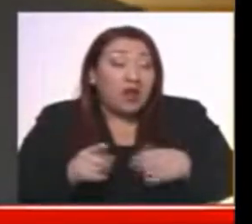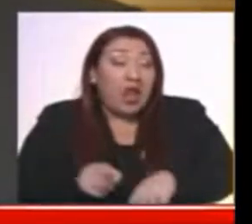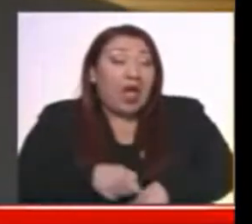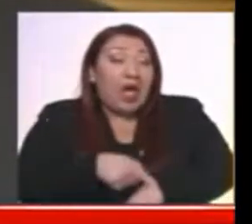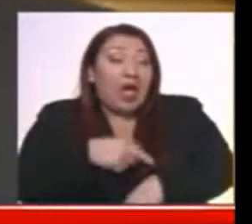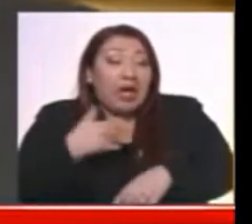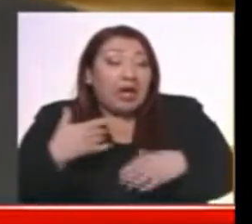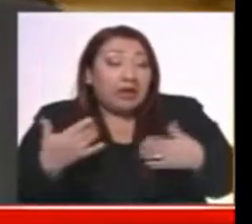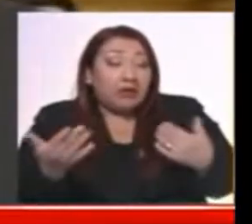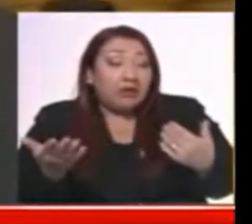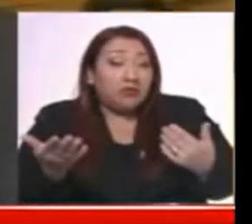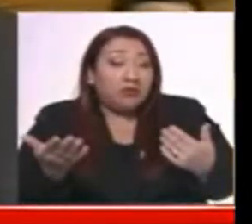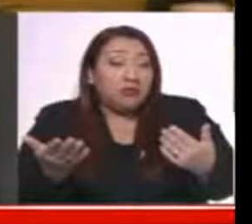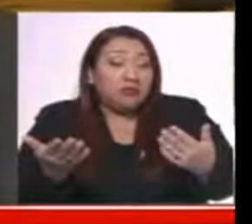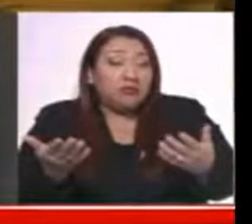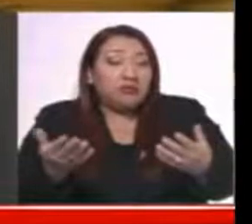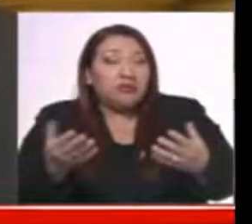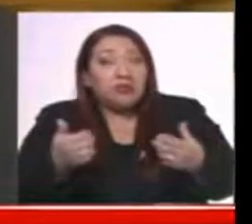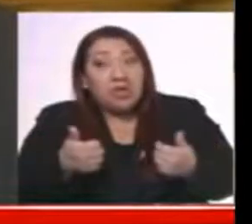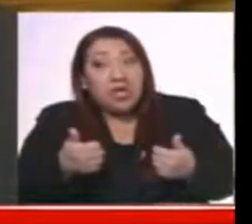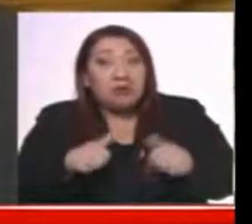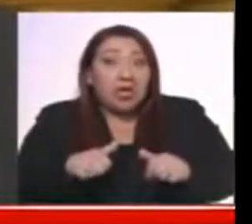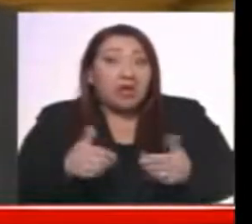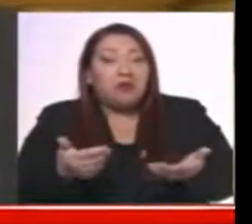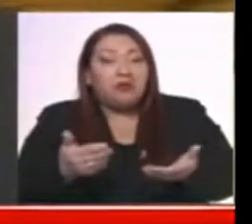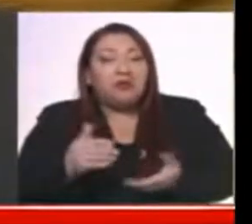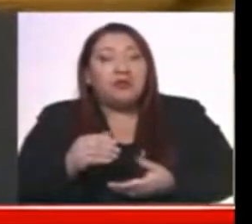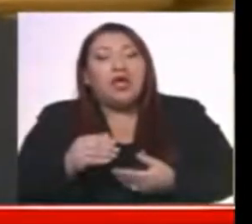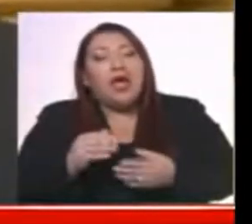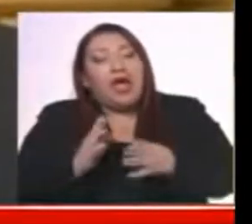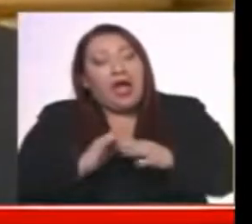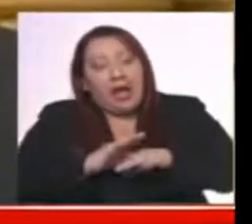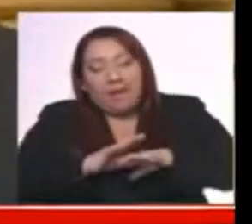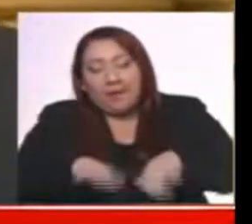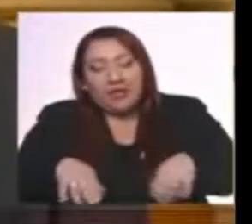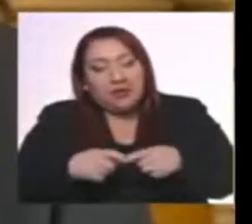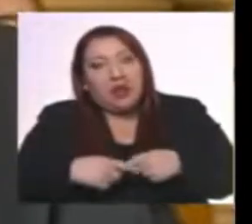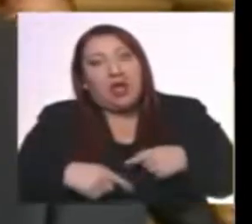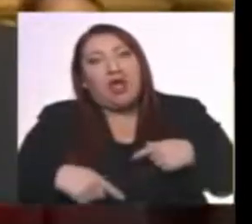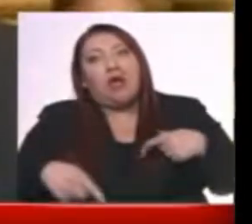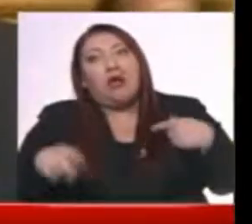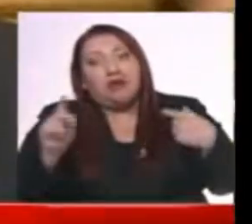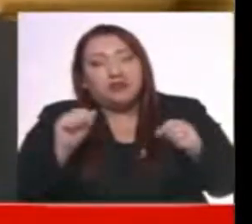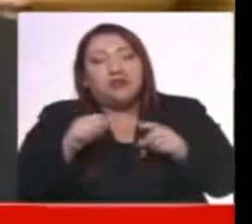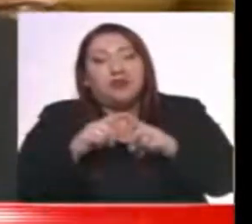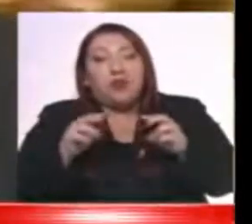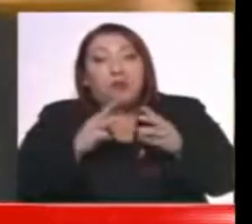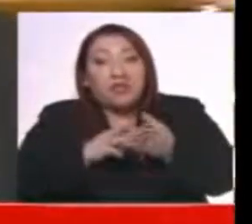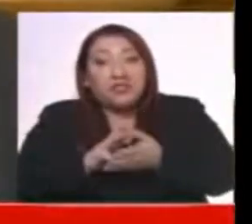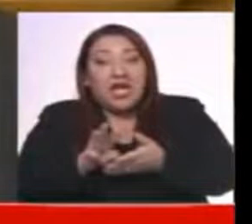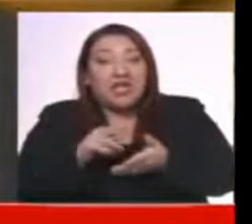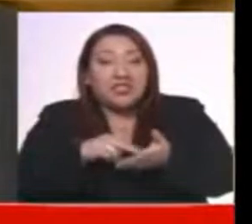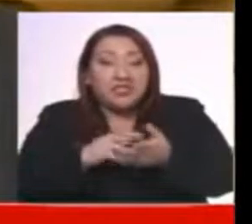contenido? Bueno, más allá de lo extenso que ha sido, es un mensaje que ha estado revestido